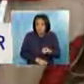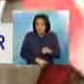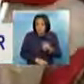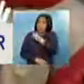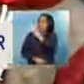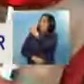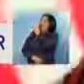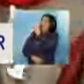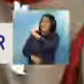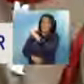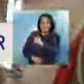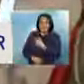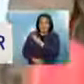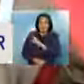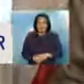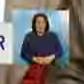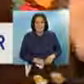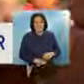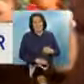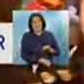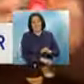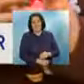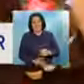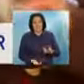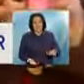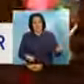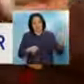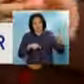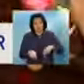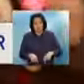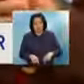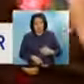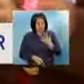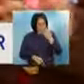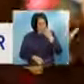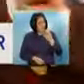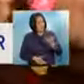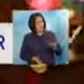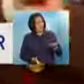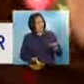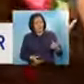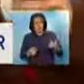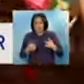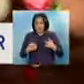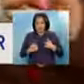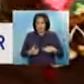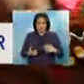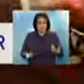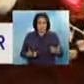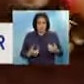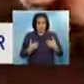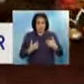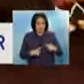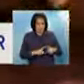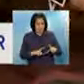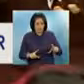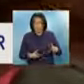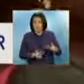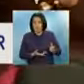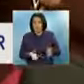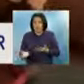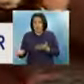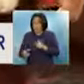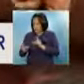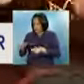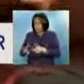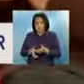tiene parrilla, no sé. Recién he venido. La veo molesta, señor. Es que tengo pase. Cambié el panorama, cambié el panorama. He encontrado